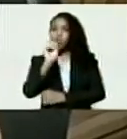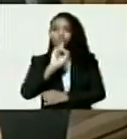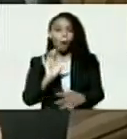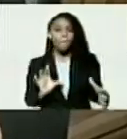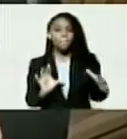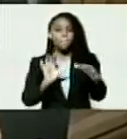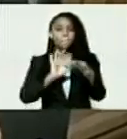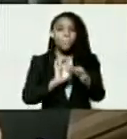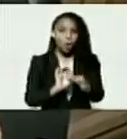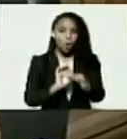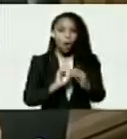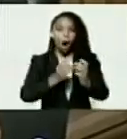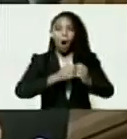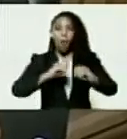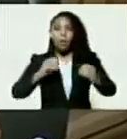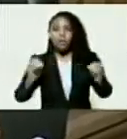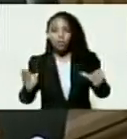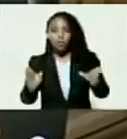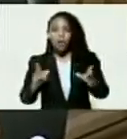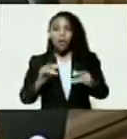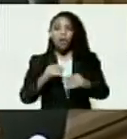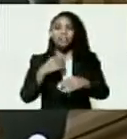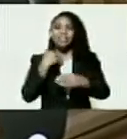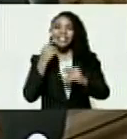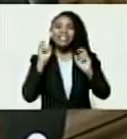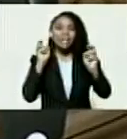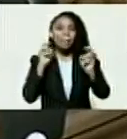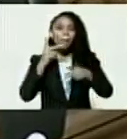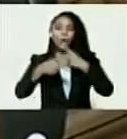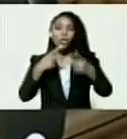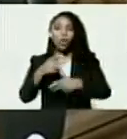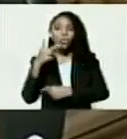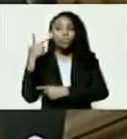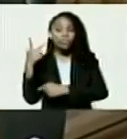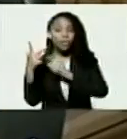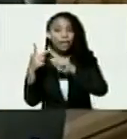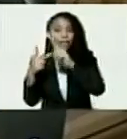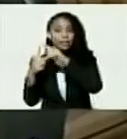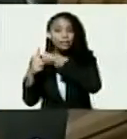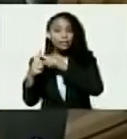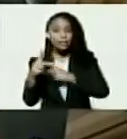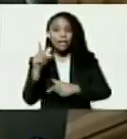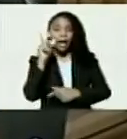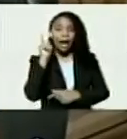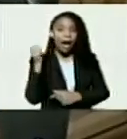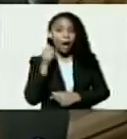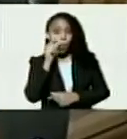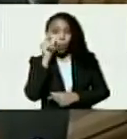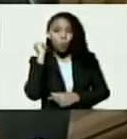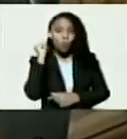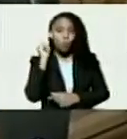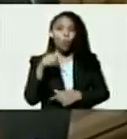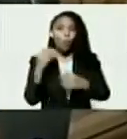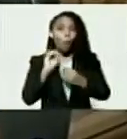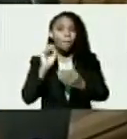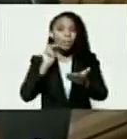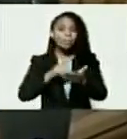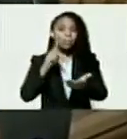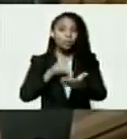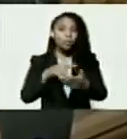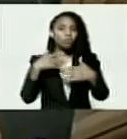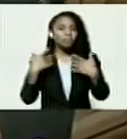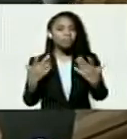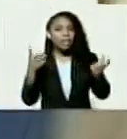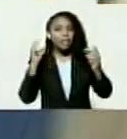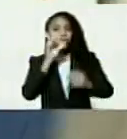vinculadas a organizaciones con fines políticos. 3 de ellos o ellas serán postulados o postuladas por